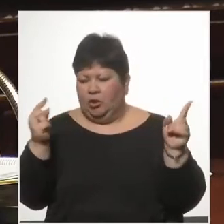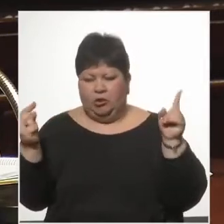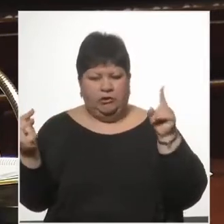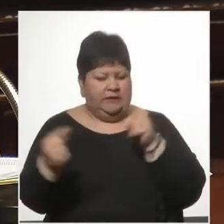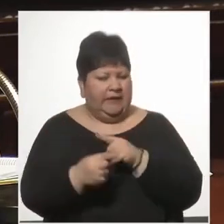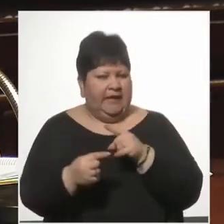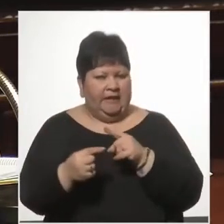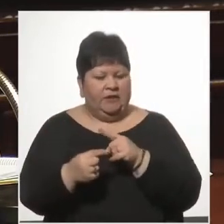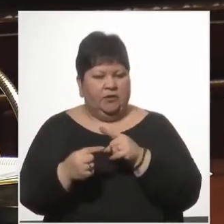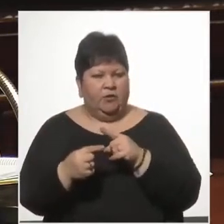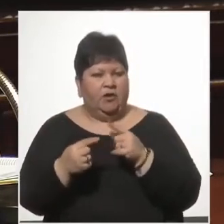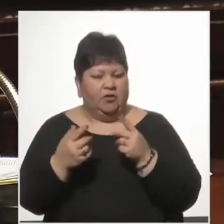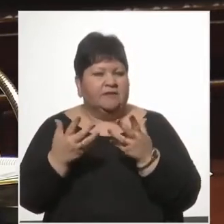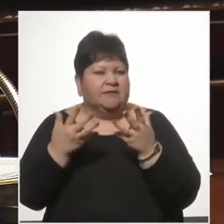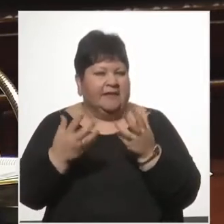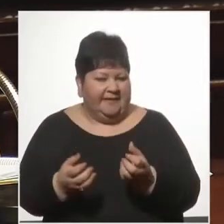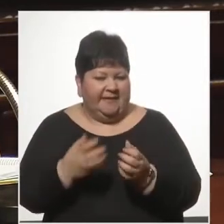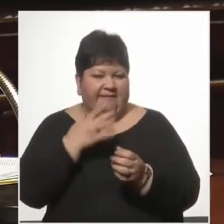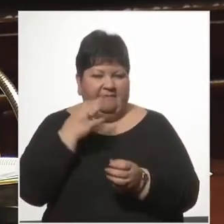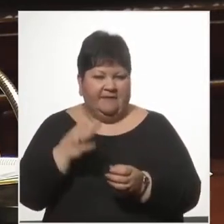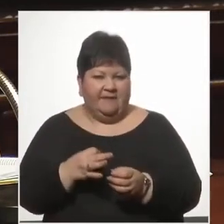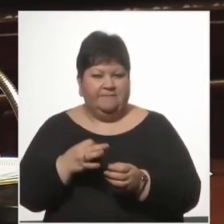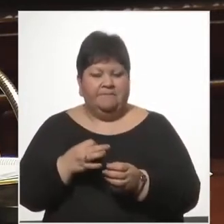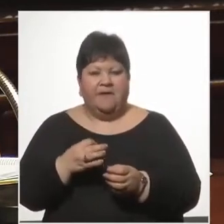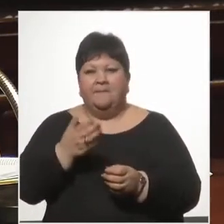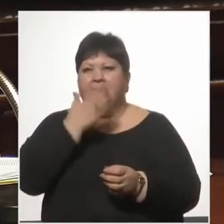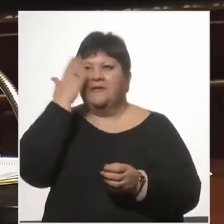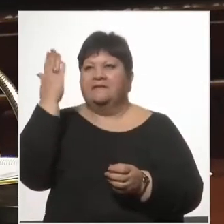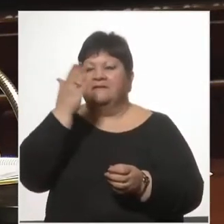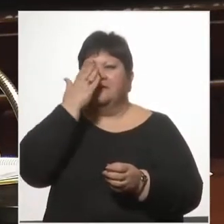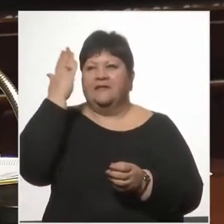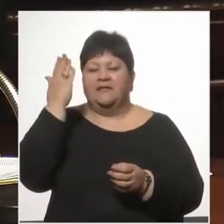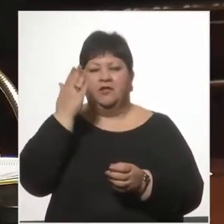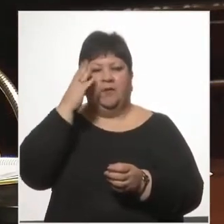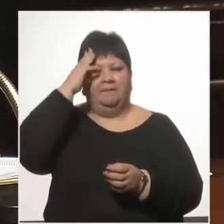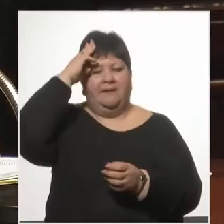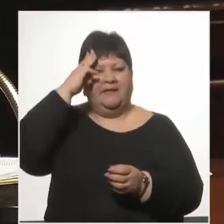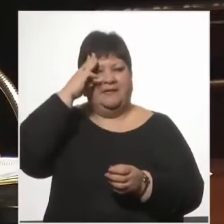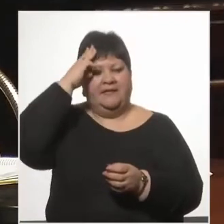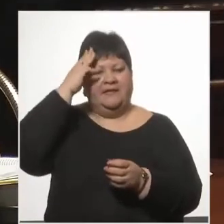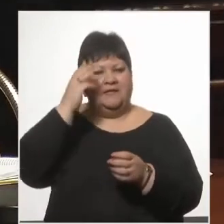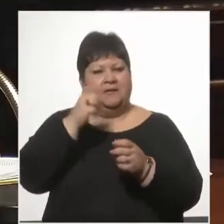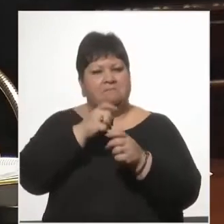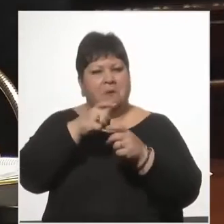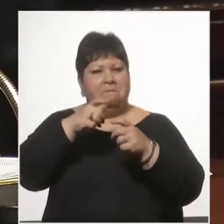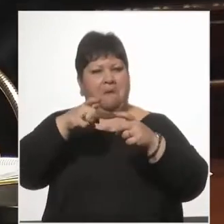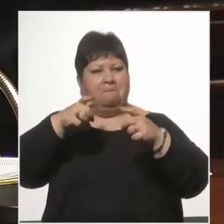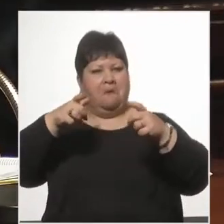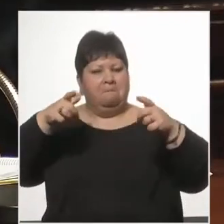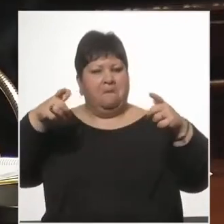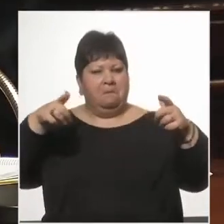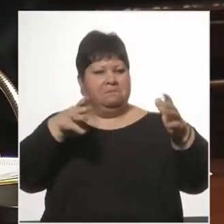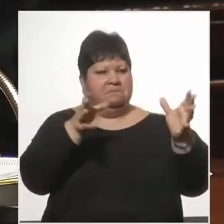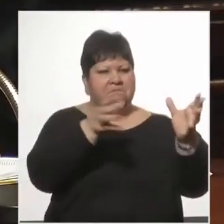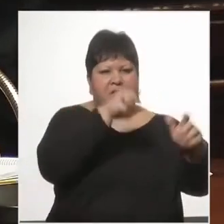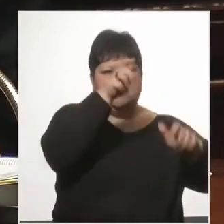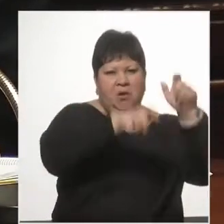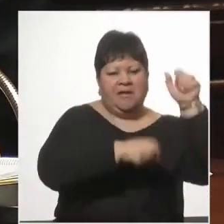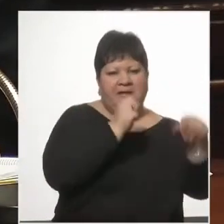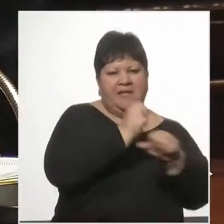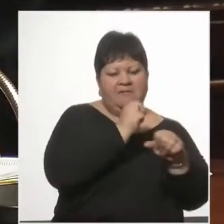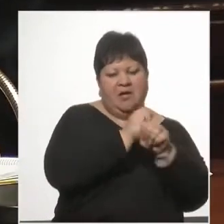que se buscaba. El prestigio del general Manini Ríos crece en su tropa y en el resto de la